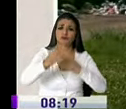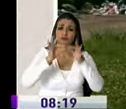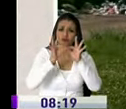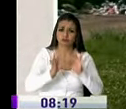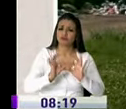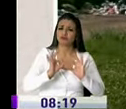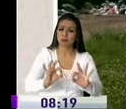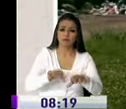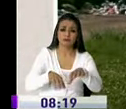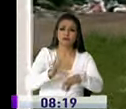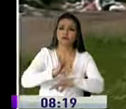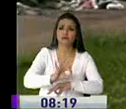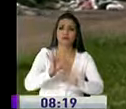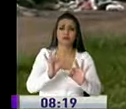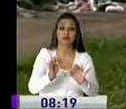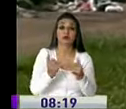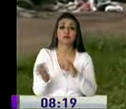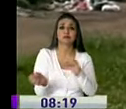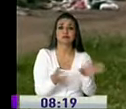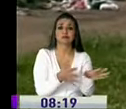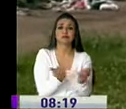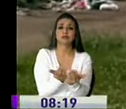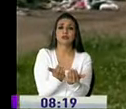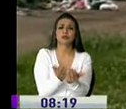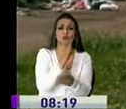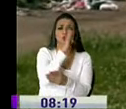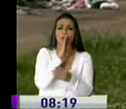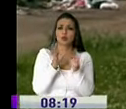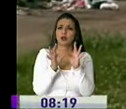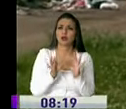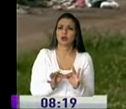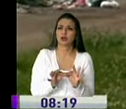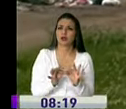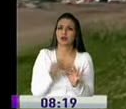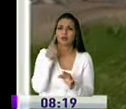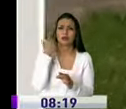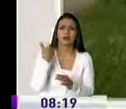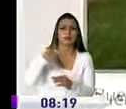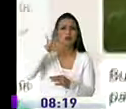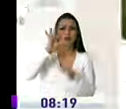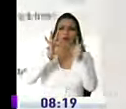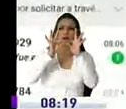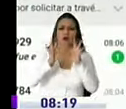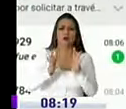pavimentar, arreglar, ahora es un botadero de basura, autoridades, botadero de basura, no